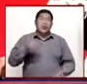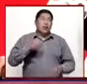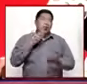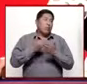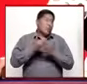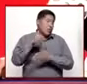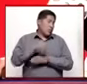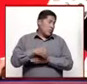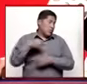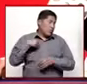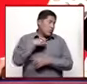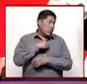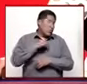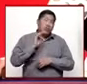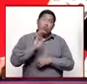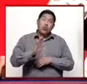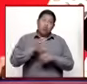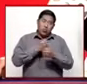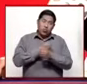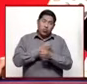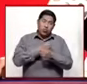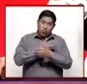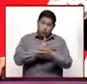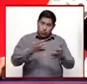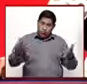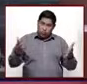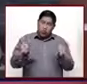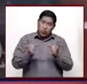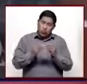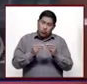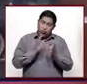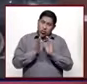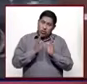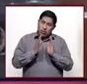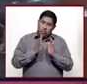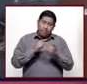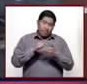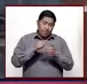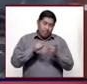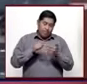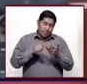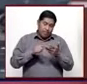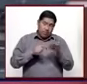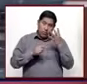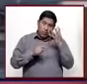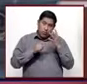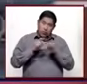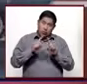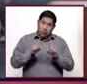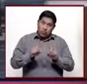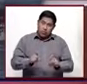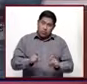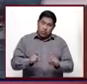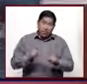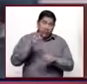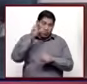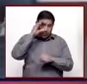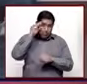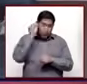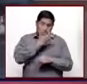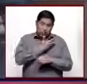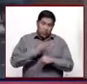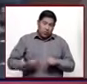porque una determinación de sala plena ha sido emanada esta con respecto a las cuatro preguntas que envió el Poder Ejecutivo para